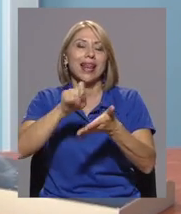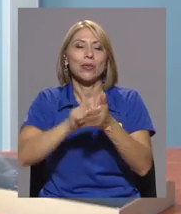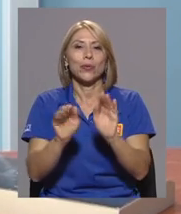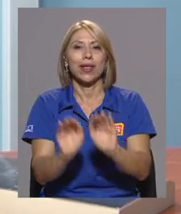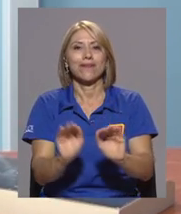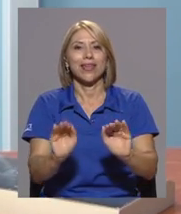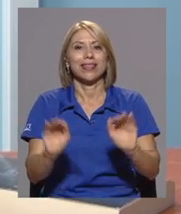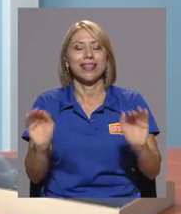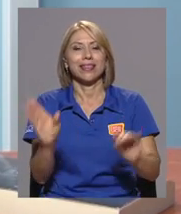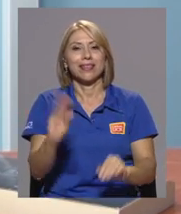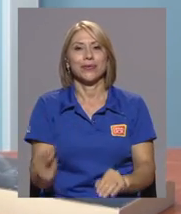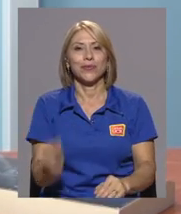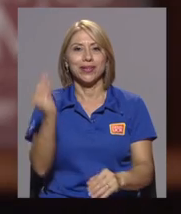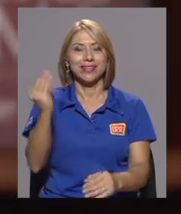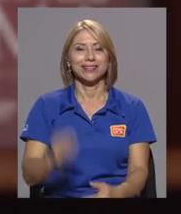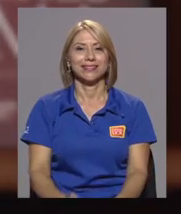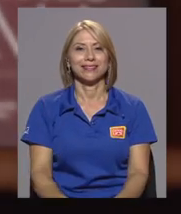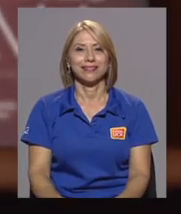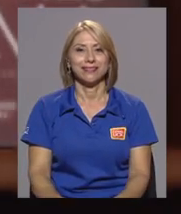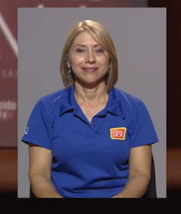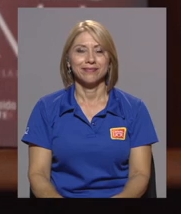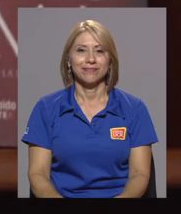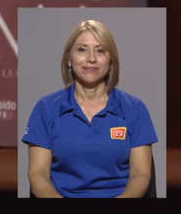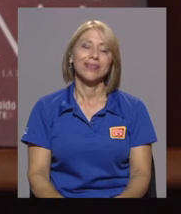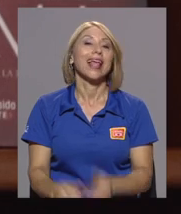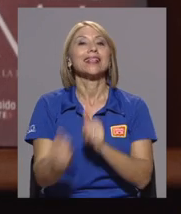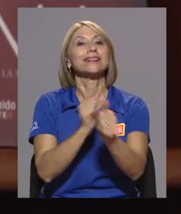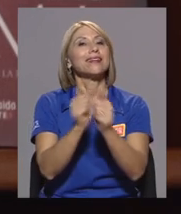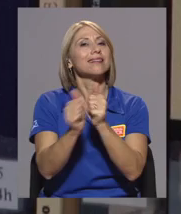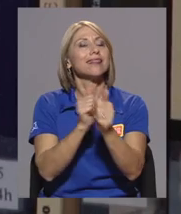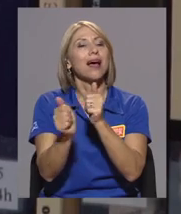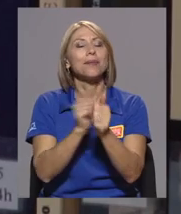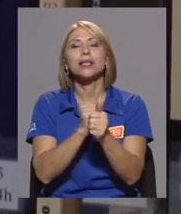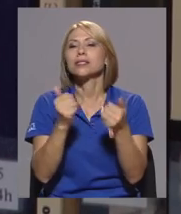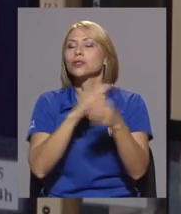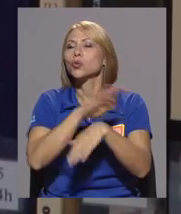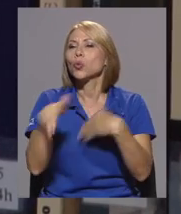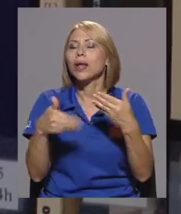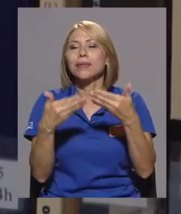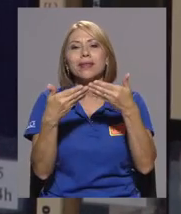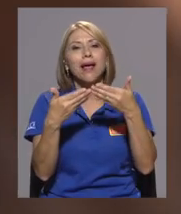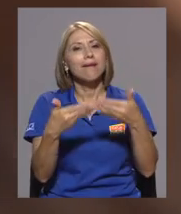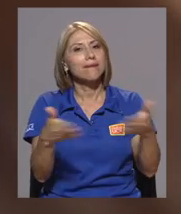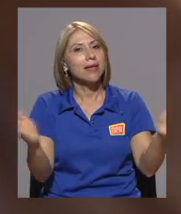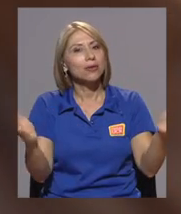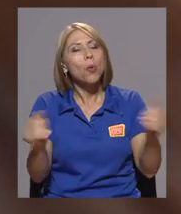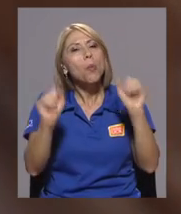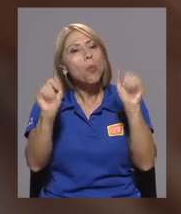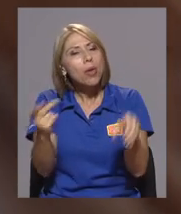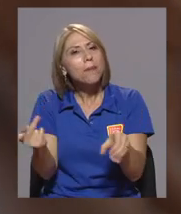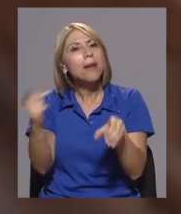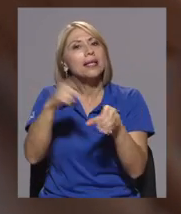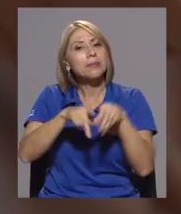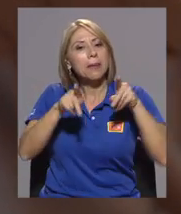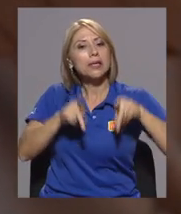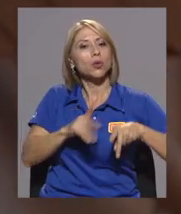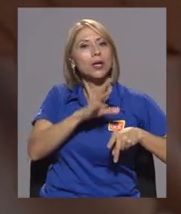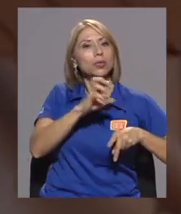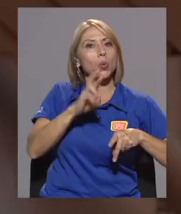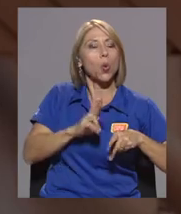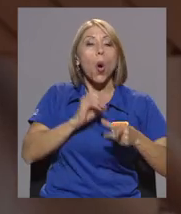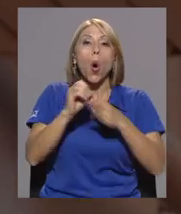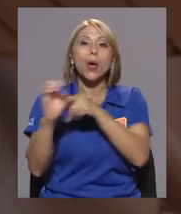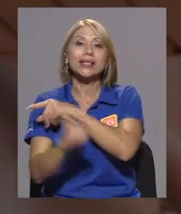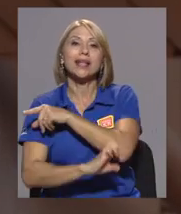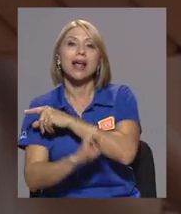literatura infantil y juvenil. El certamen es completamente abierto, en el cual pueden participar nacionales o